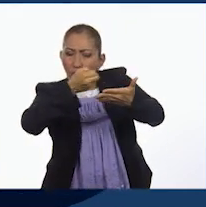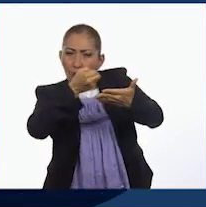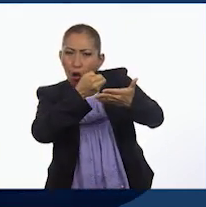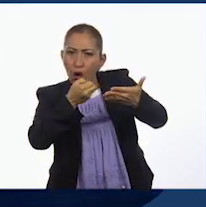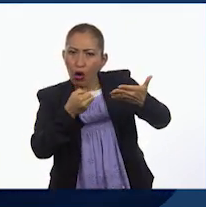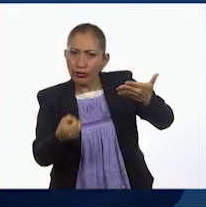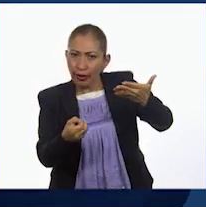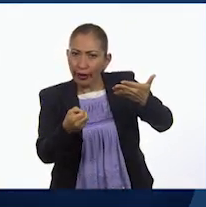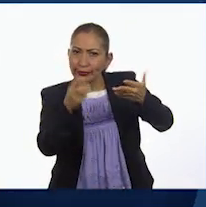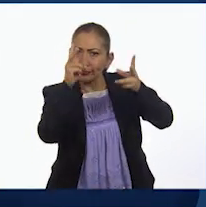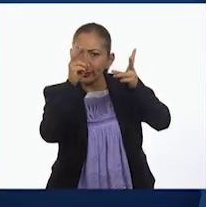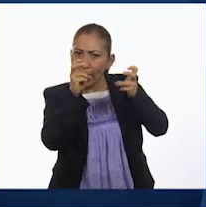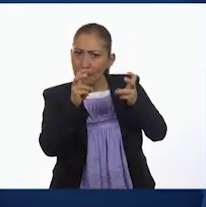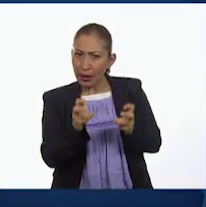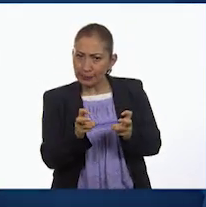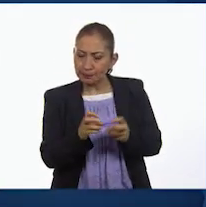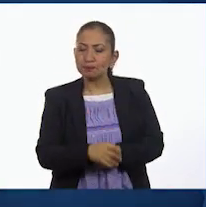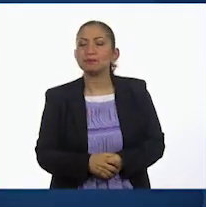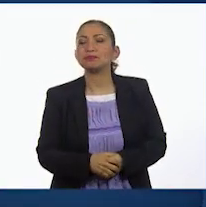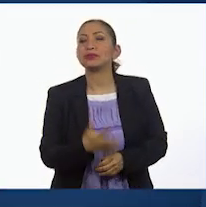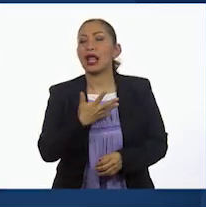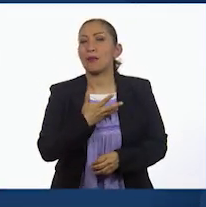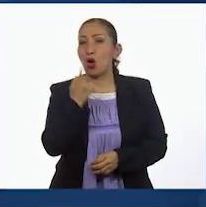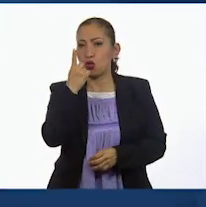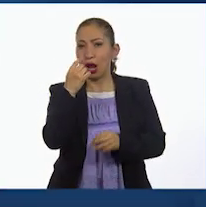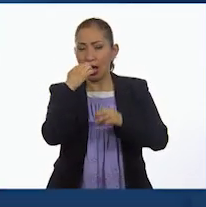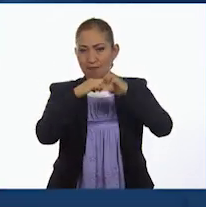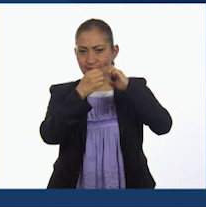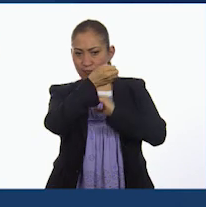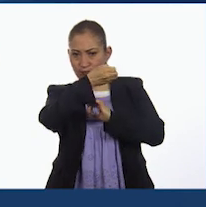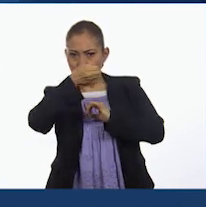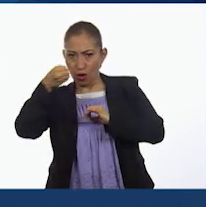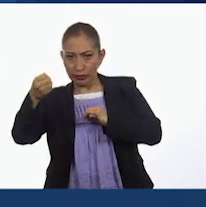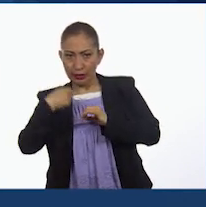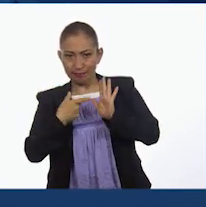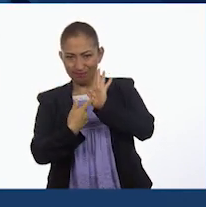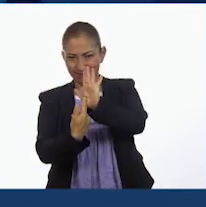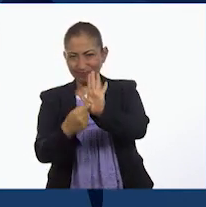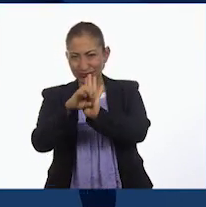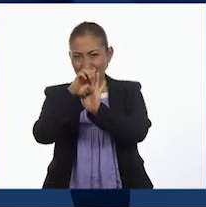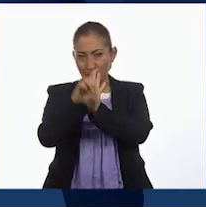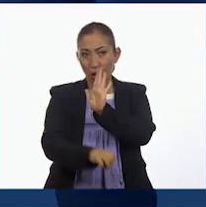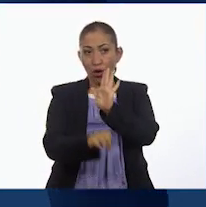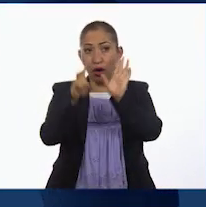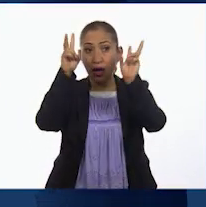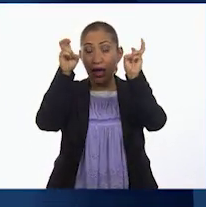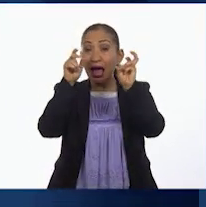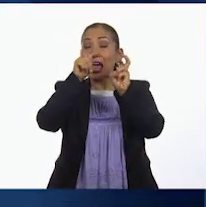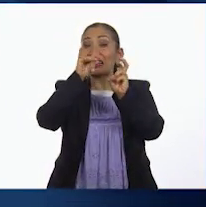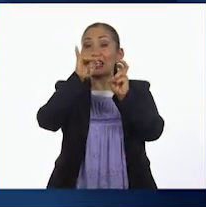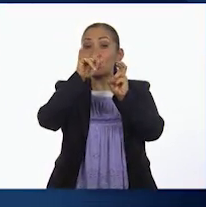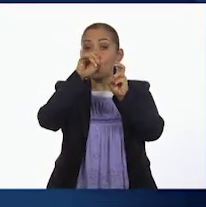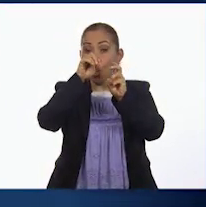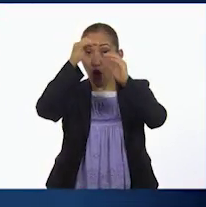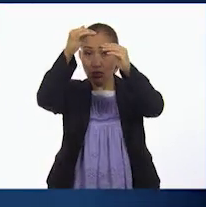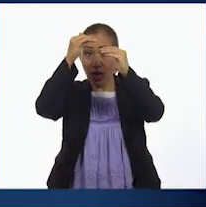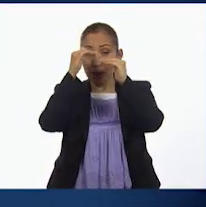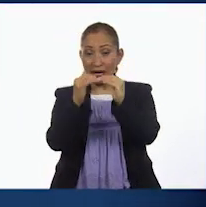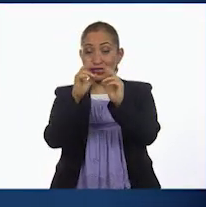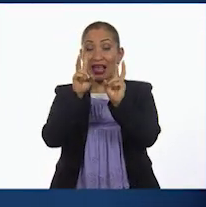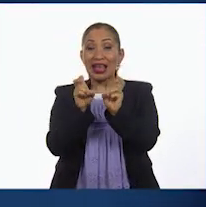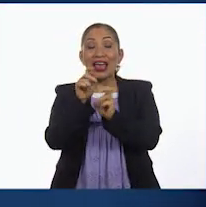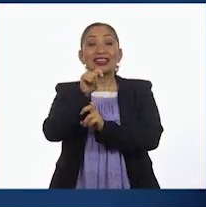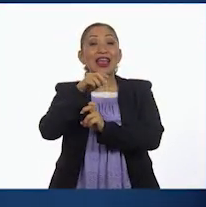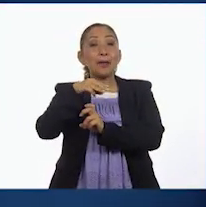organizados los temas. Y tenemos ahí una estructura que nos pone como encabezado título, después se desprende el